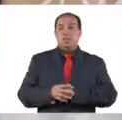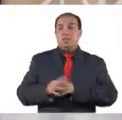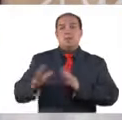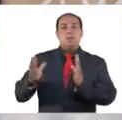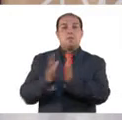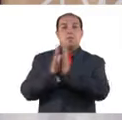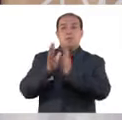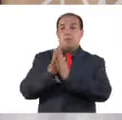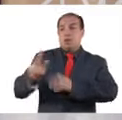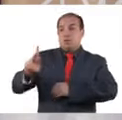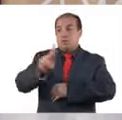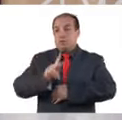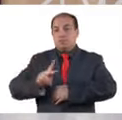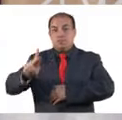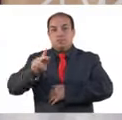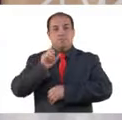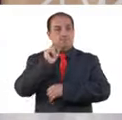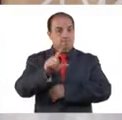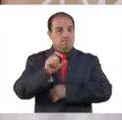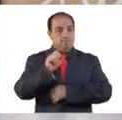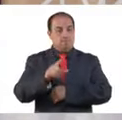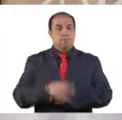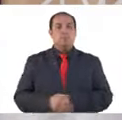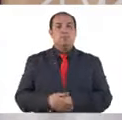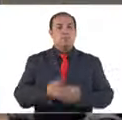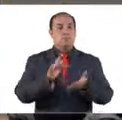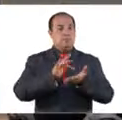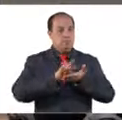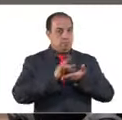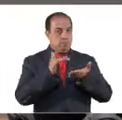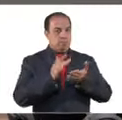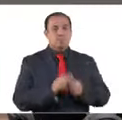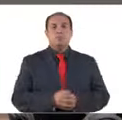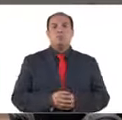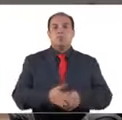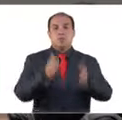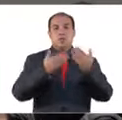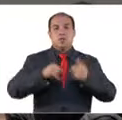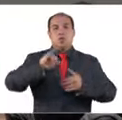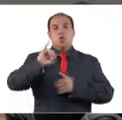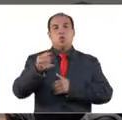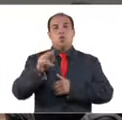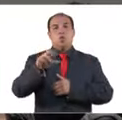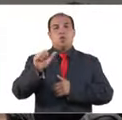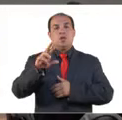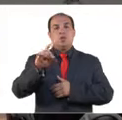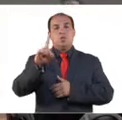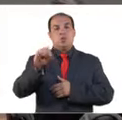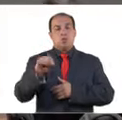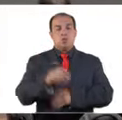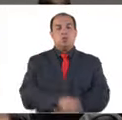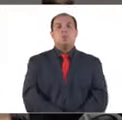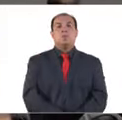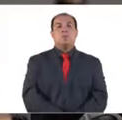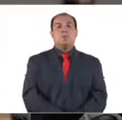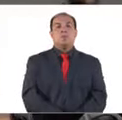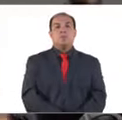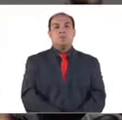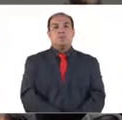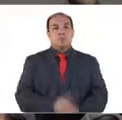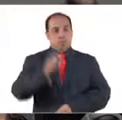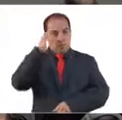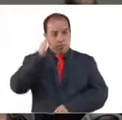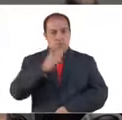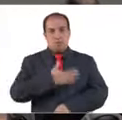gente. Muchas gracias. Gracias. La siguiente pregunta es de Juan Raimundo Hernández, del diario Basta. Gracias, ¿qué tal? Muy buenos